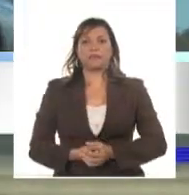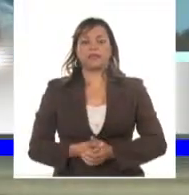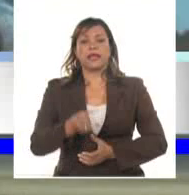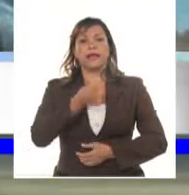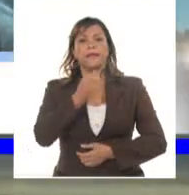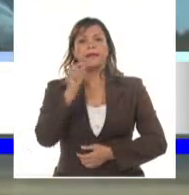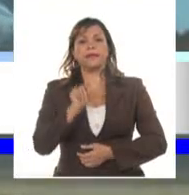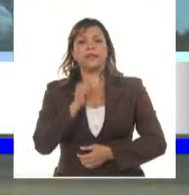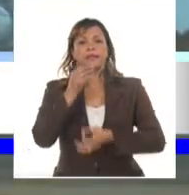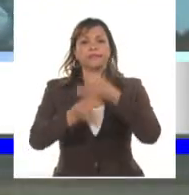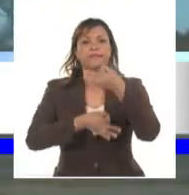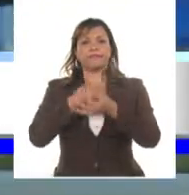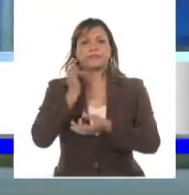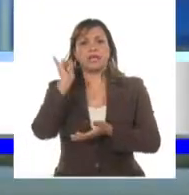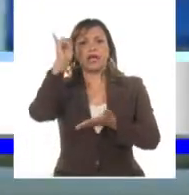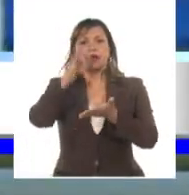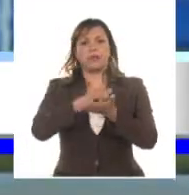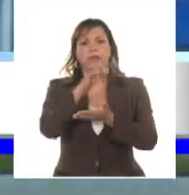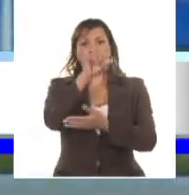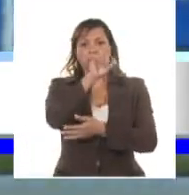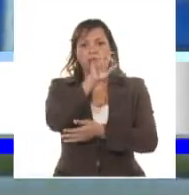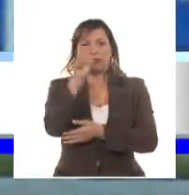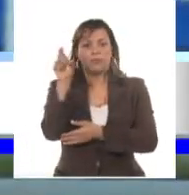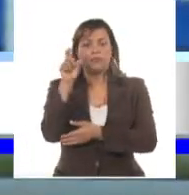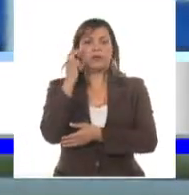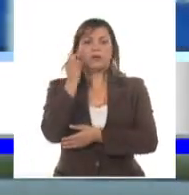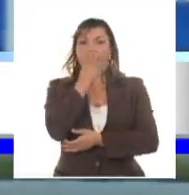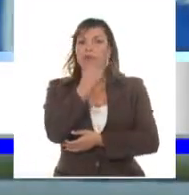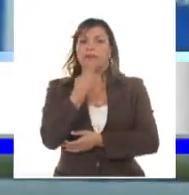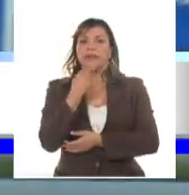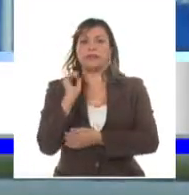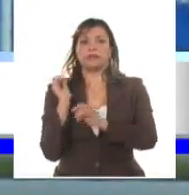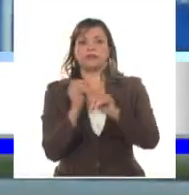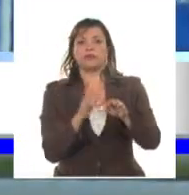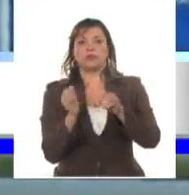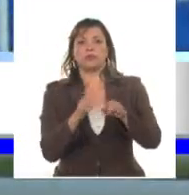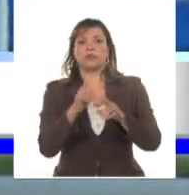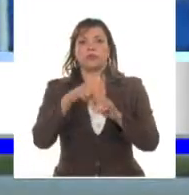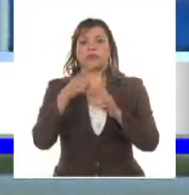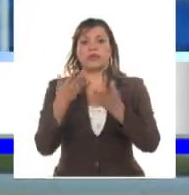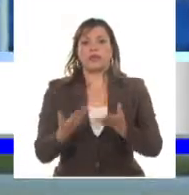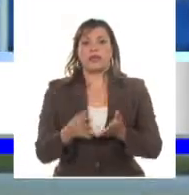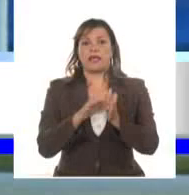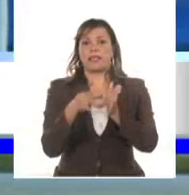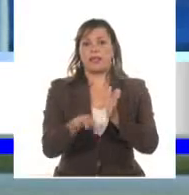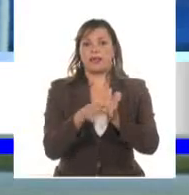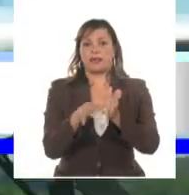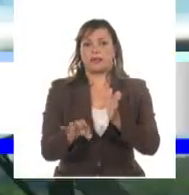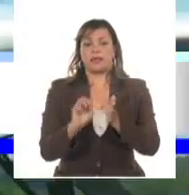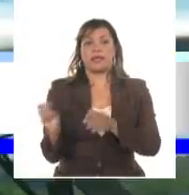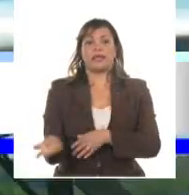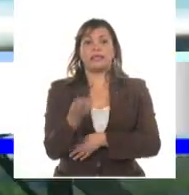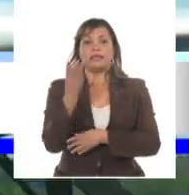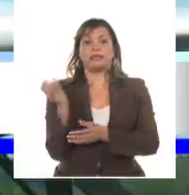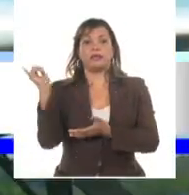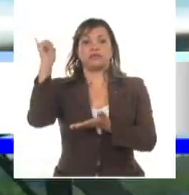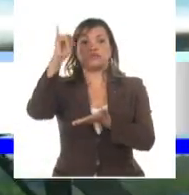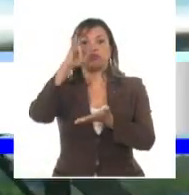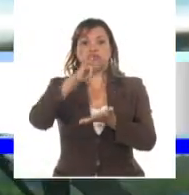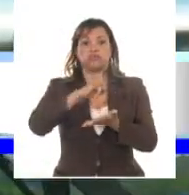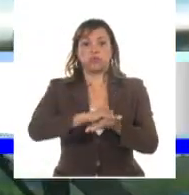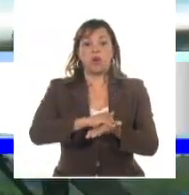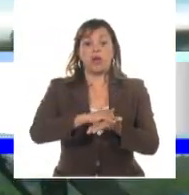Aeropuerto Internacional José Martí de La Habana se descargaron 68 toneladas del grano. Es este el tercero de los seis vuelos previstos